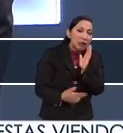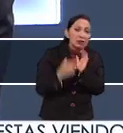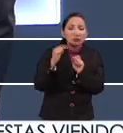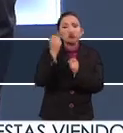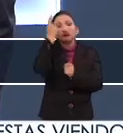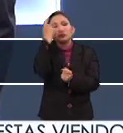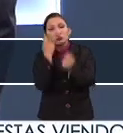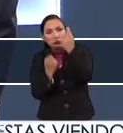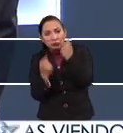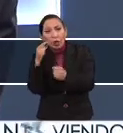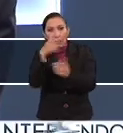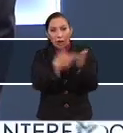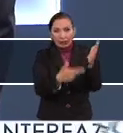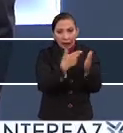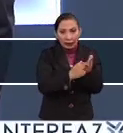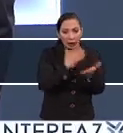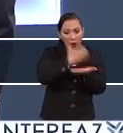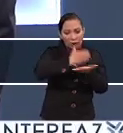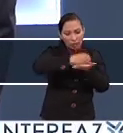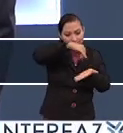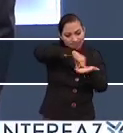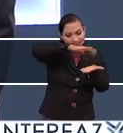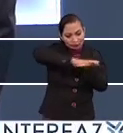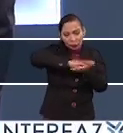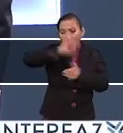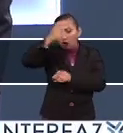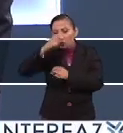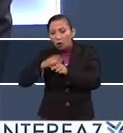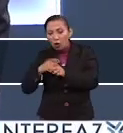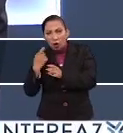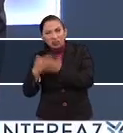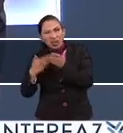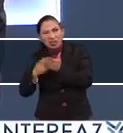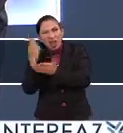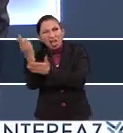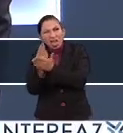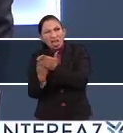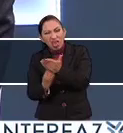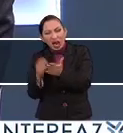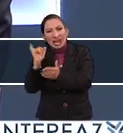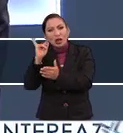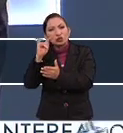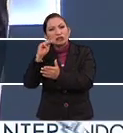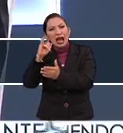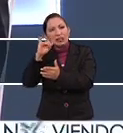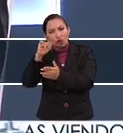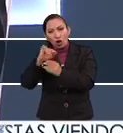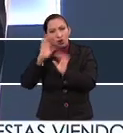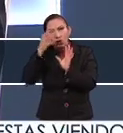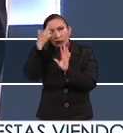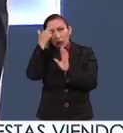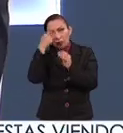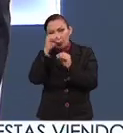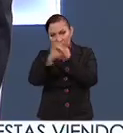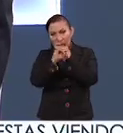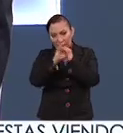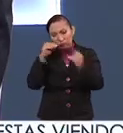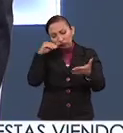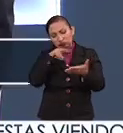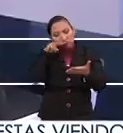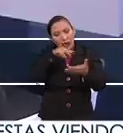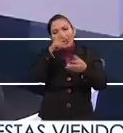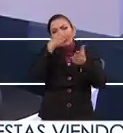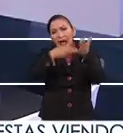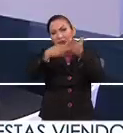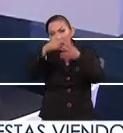uno distinto. Tenemos un taller de encuadernado, tenemos un taller de ilustración, no recuerdo los otros 2, pero pueden ver nuestras redes sociales. No